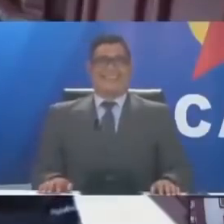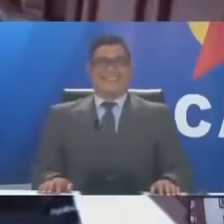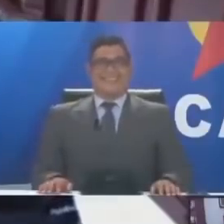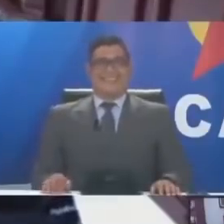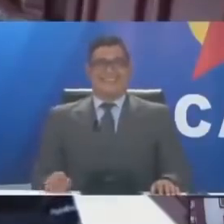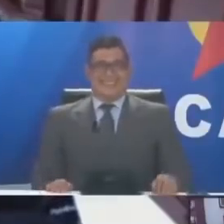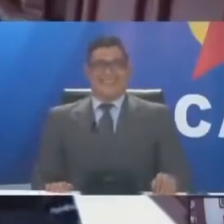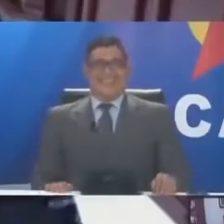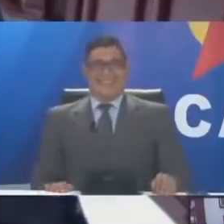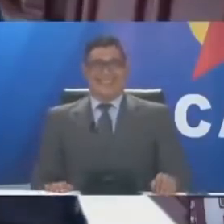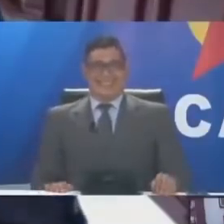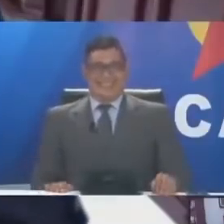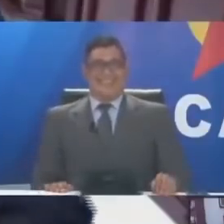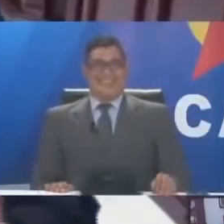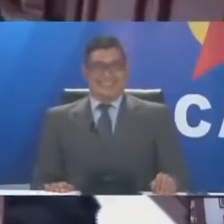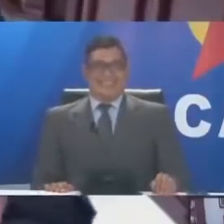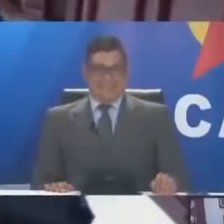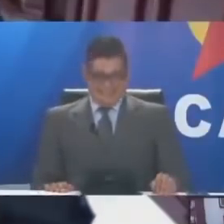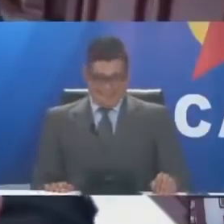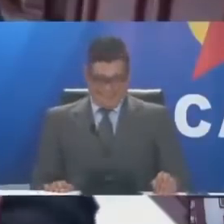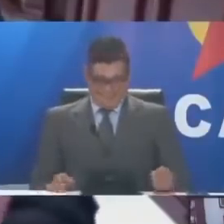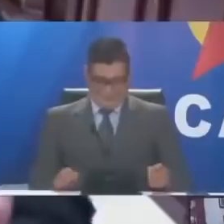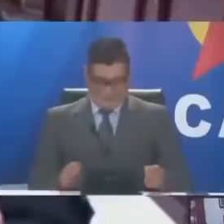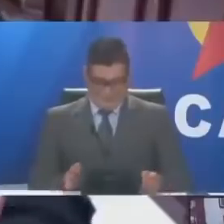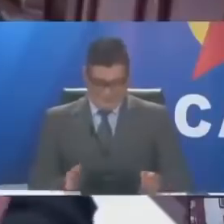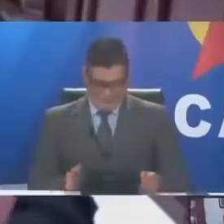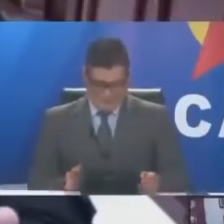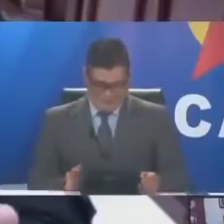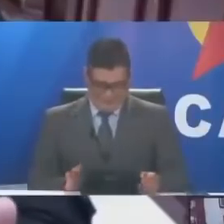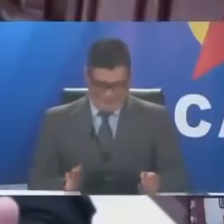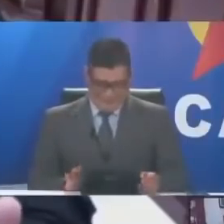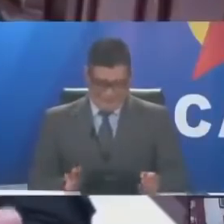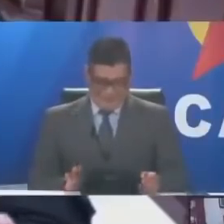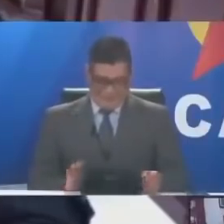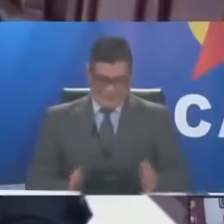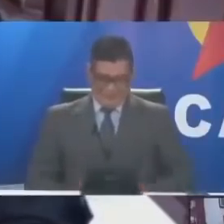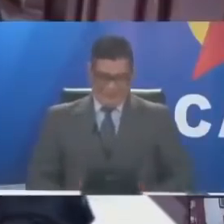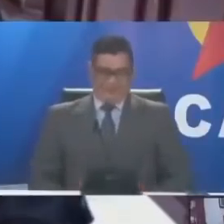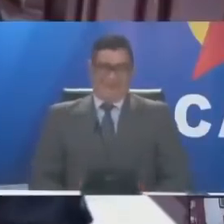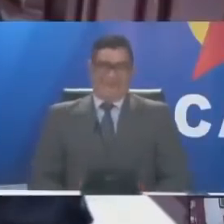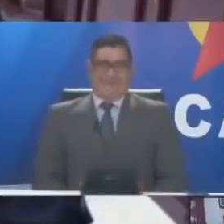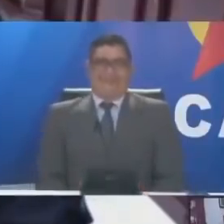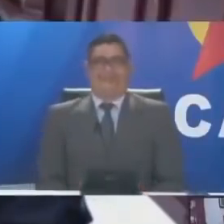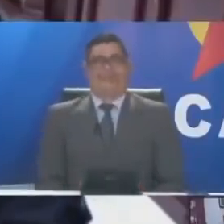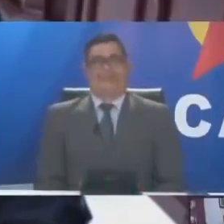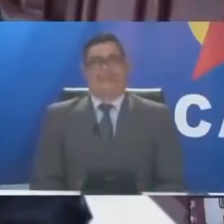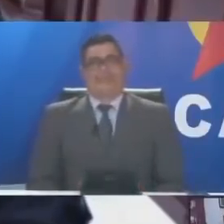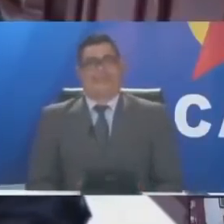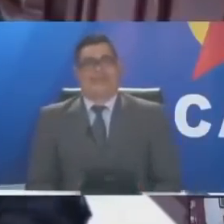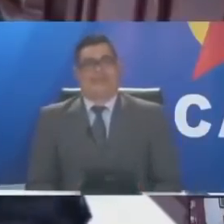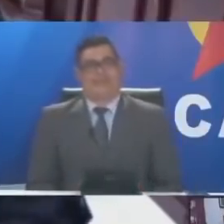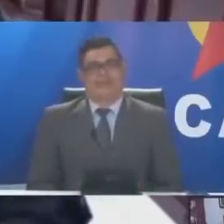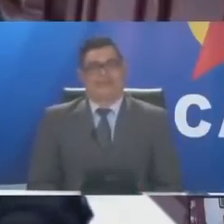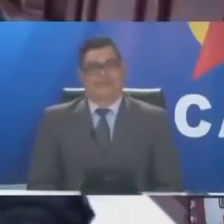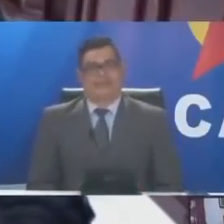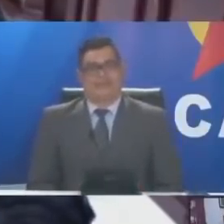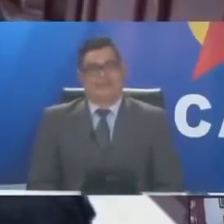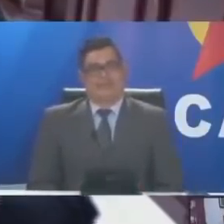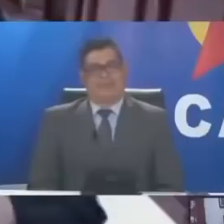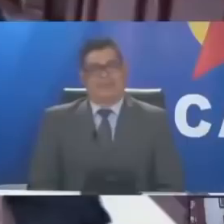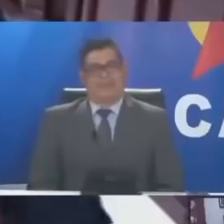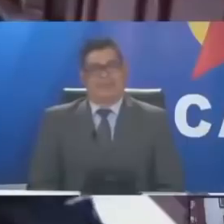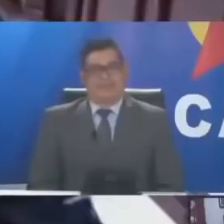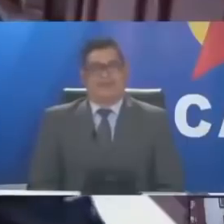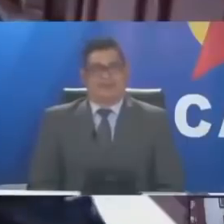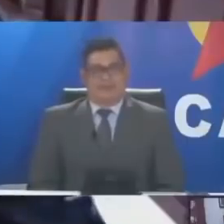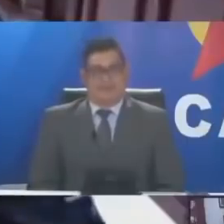historia en estos dos con estos postulados podemos encontrar un balance el sentido es que a nosotros